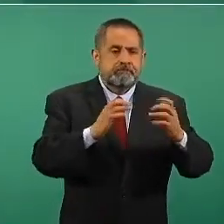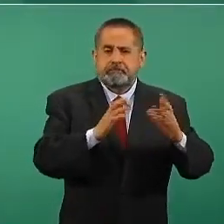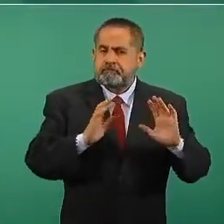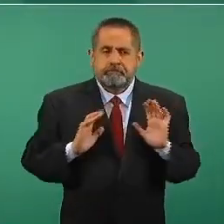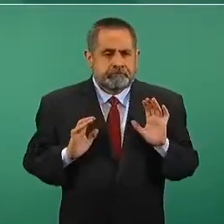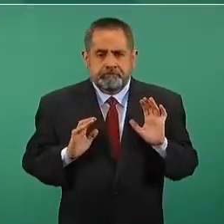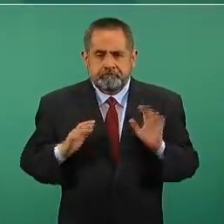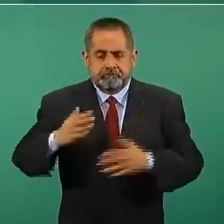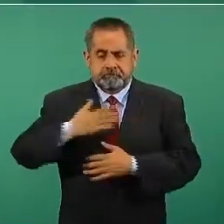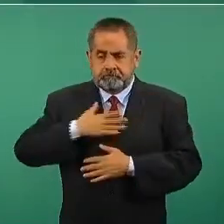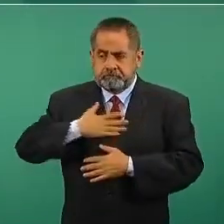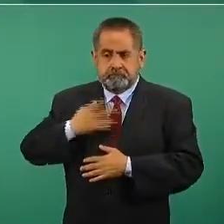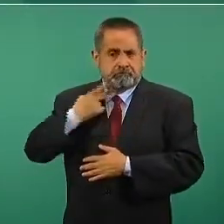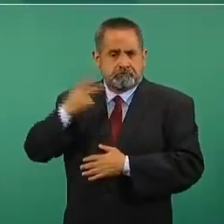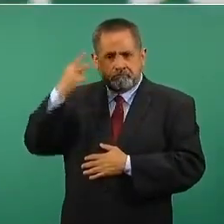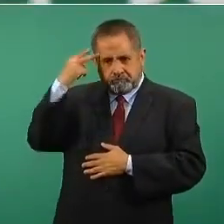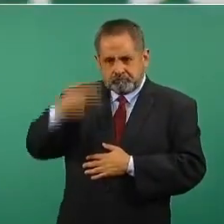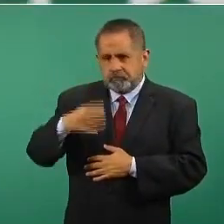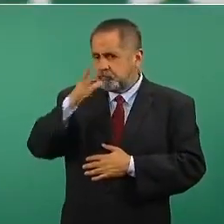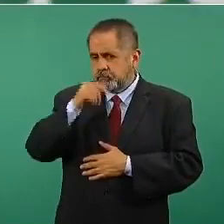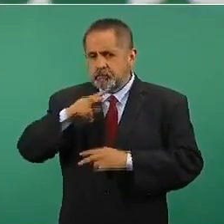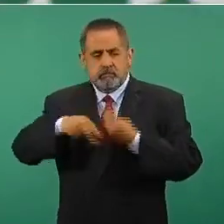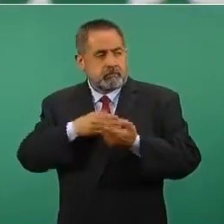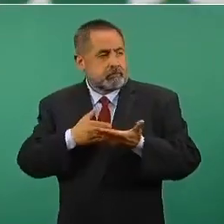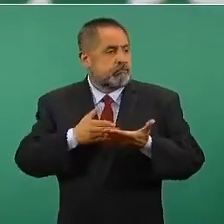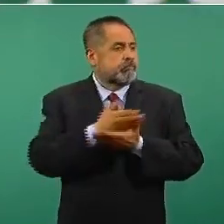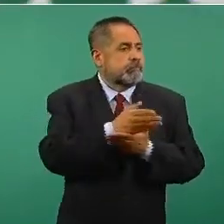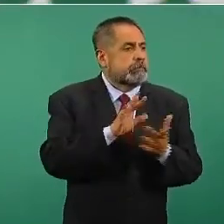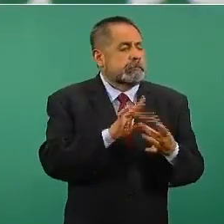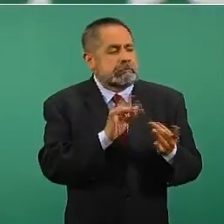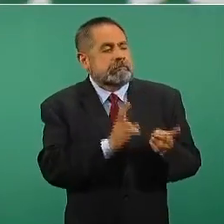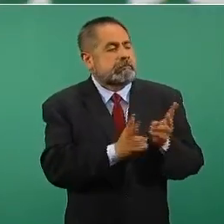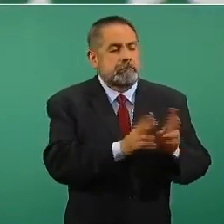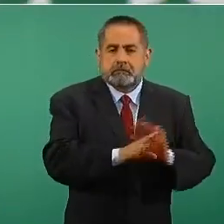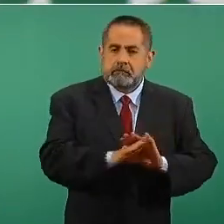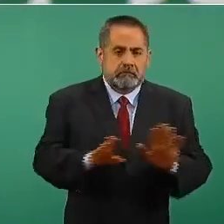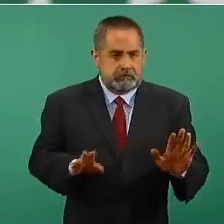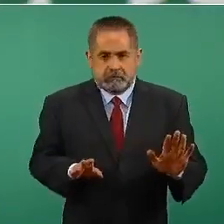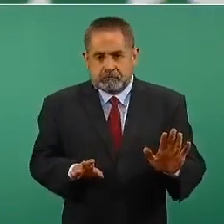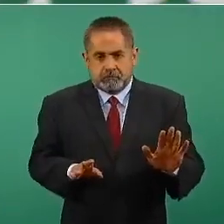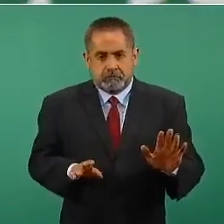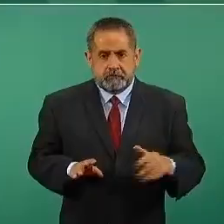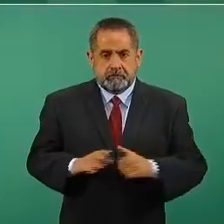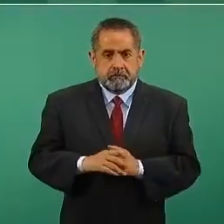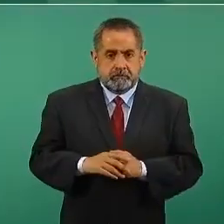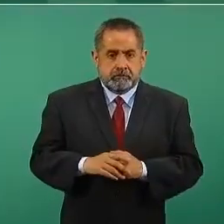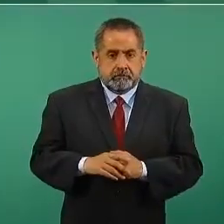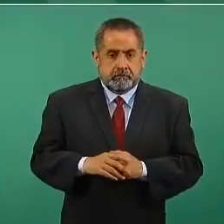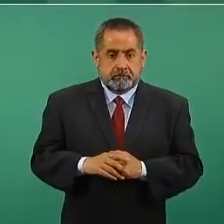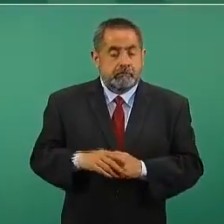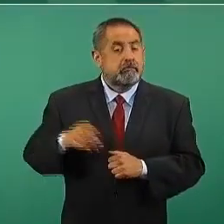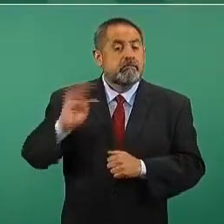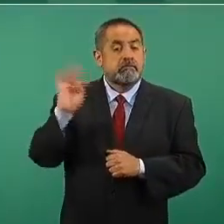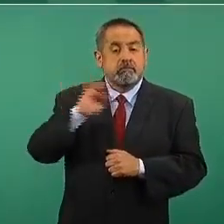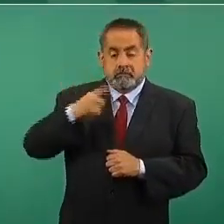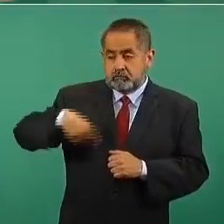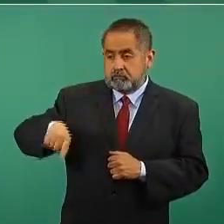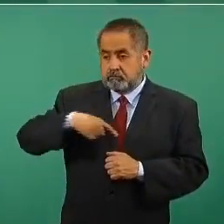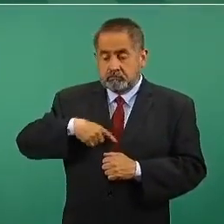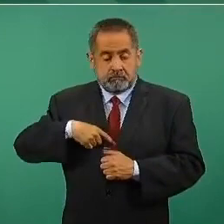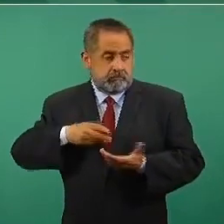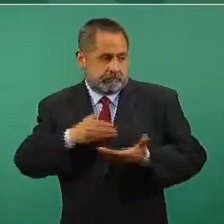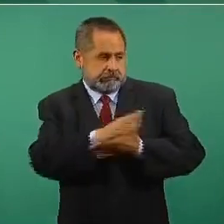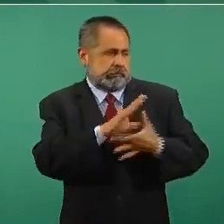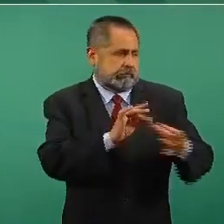política mexicana, exterior mexicana, no permitiría eso, porque si haces eso, pues en consecuencia también otros intereses